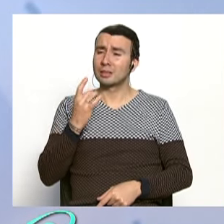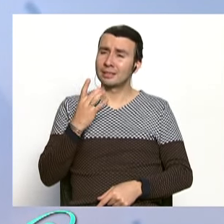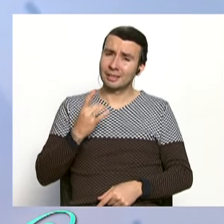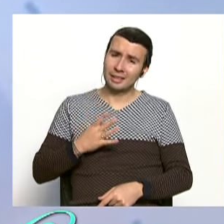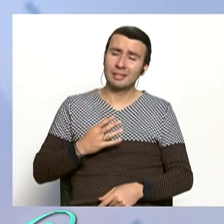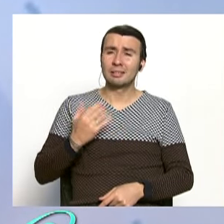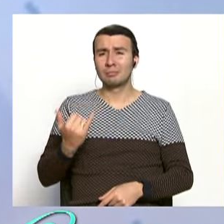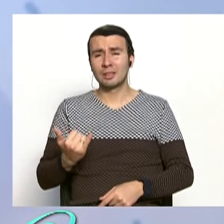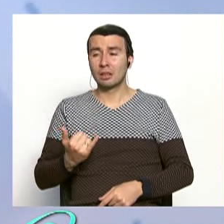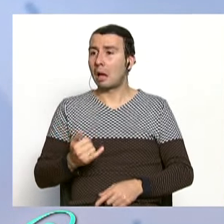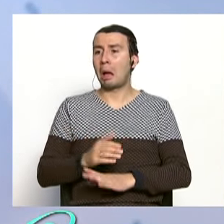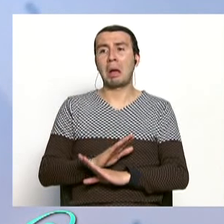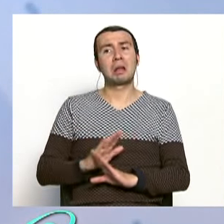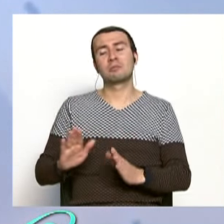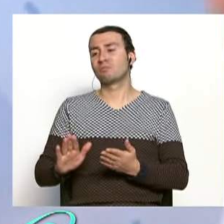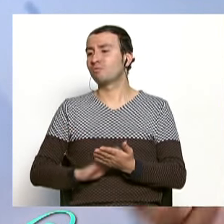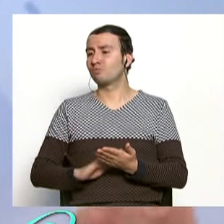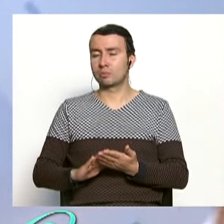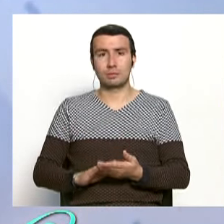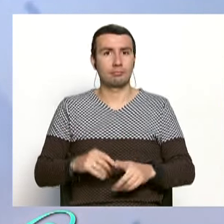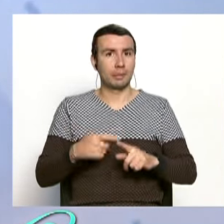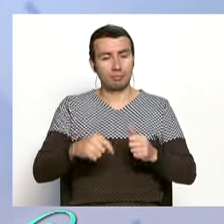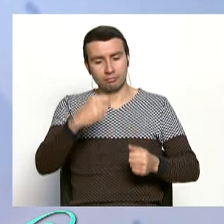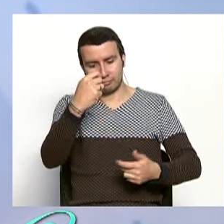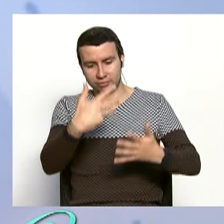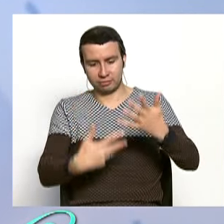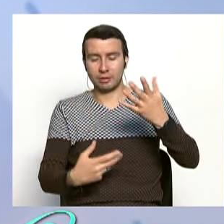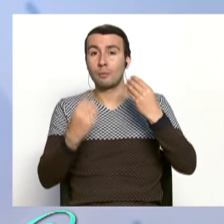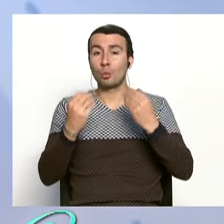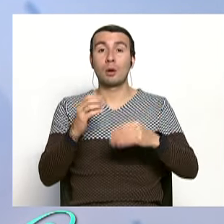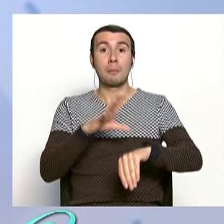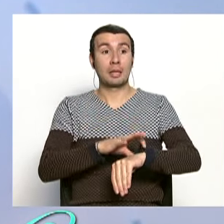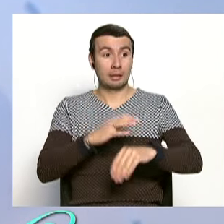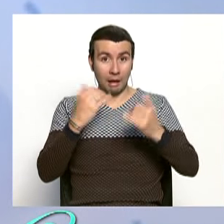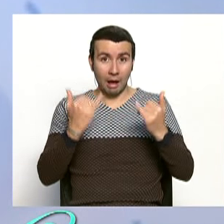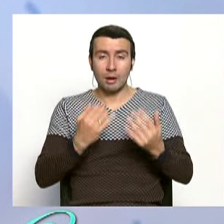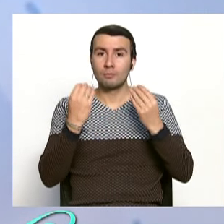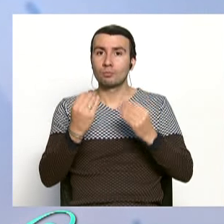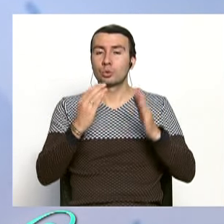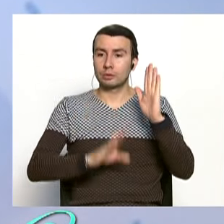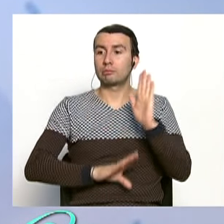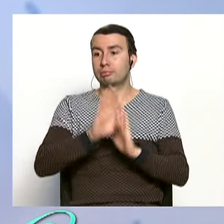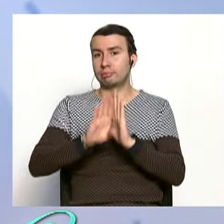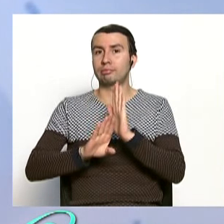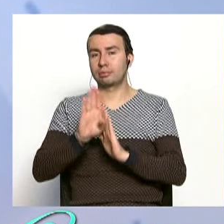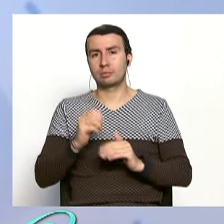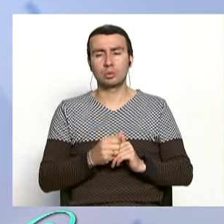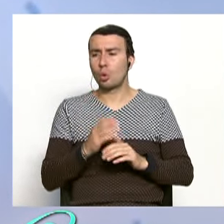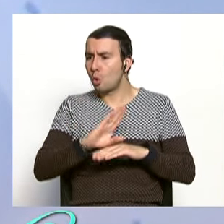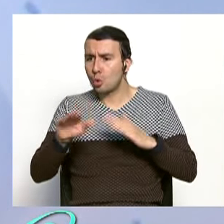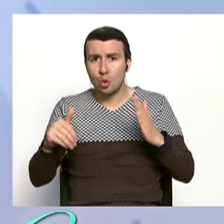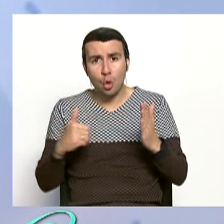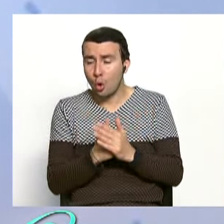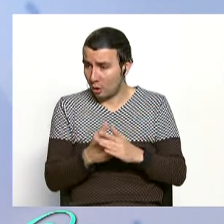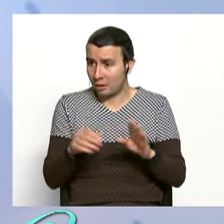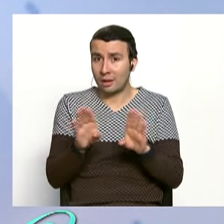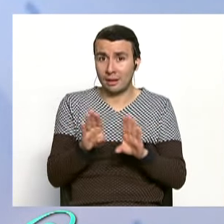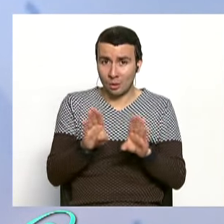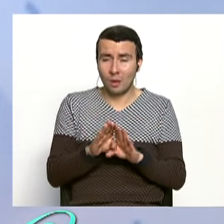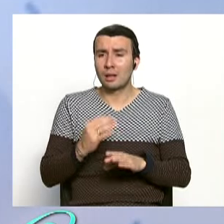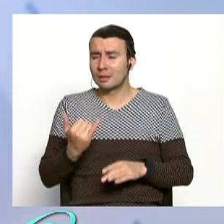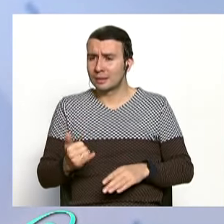devolviendo diciéndole ya no hay nada que hacerle cuando hay tantas posibilidades y la medicina ha avanzado tanto y no todos los pacientes tienen que caer como